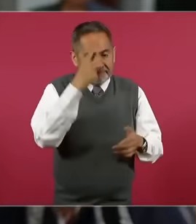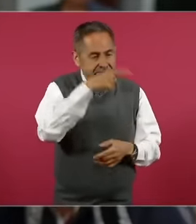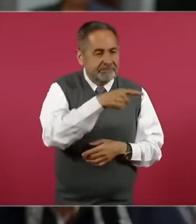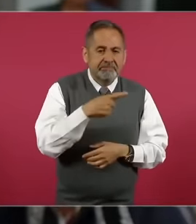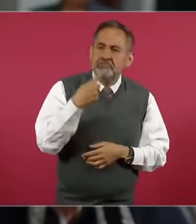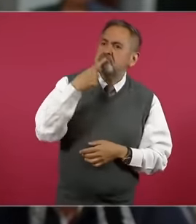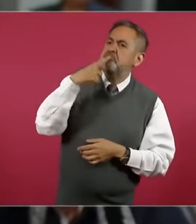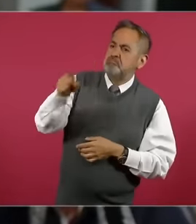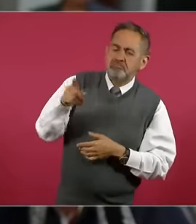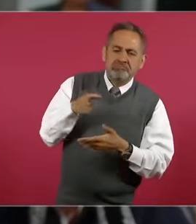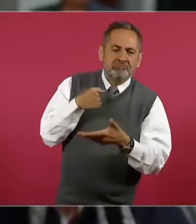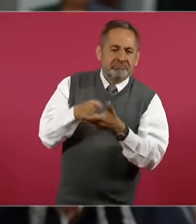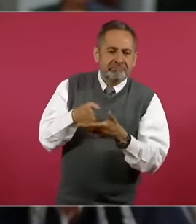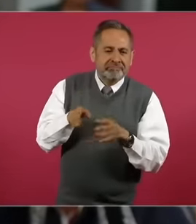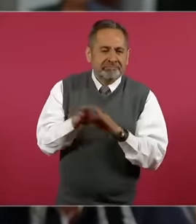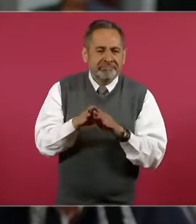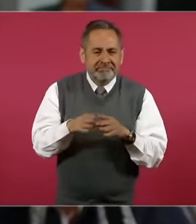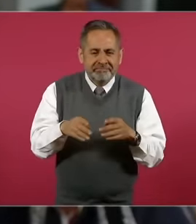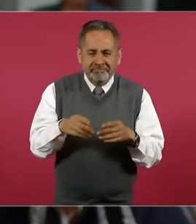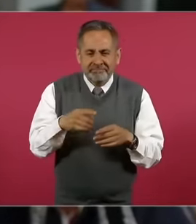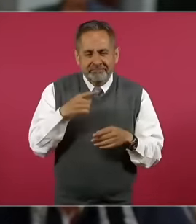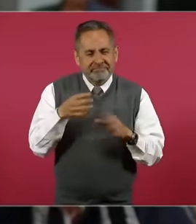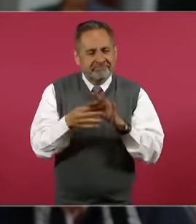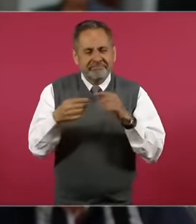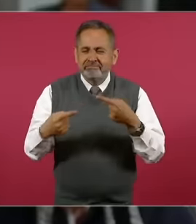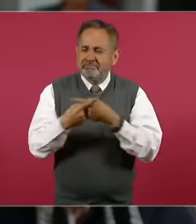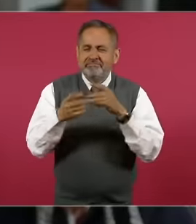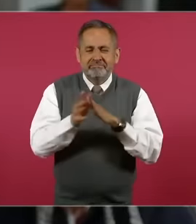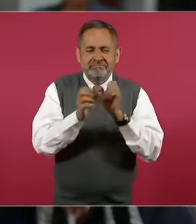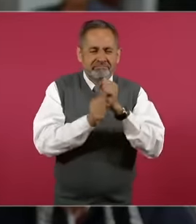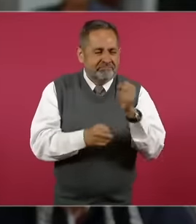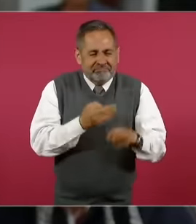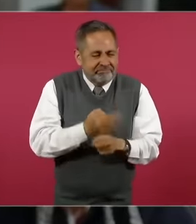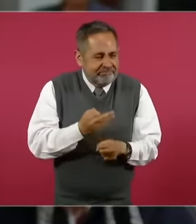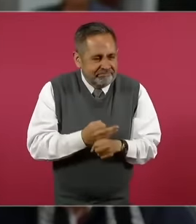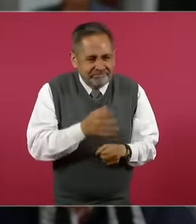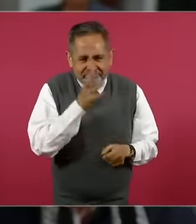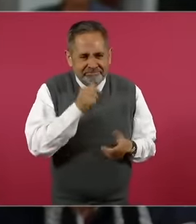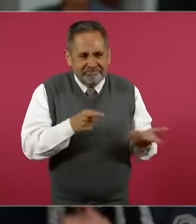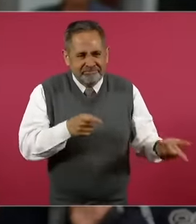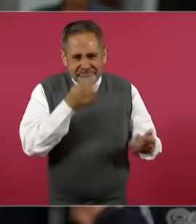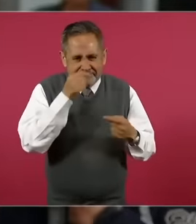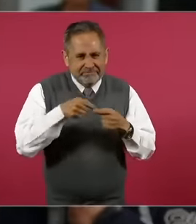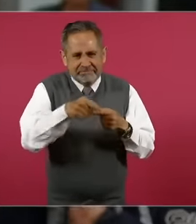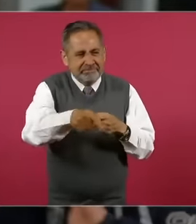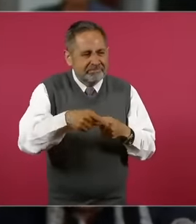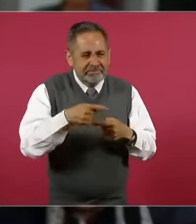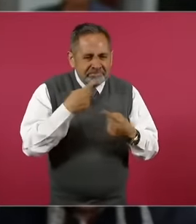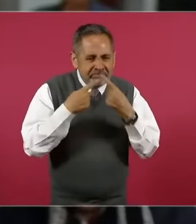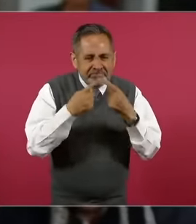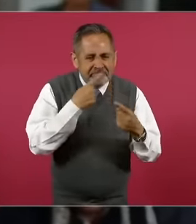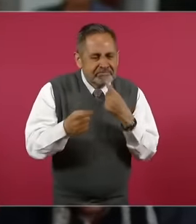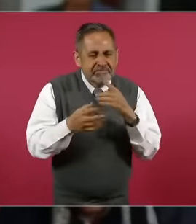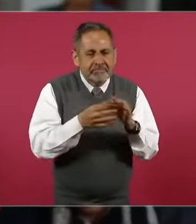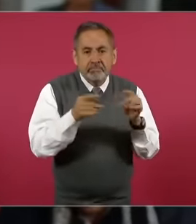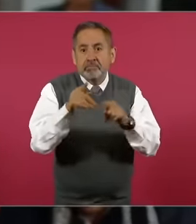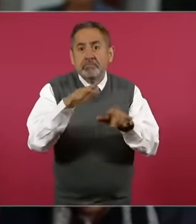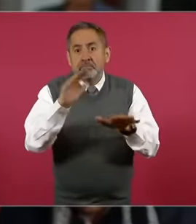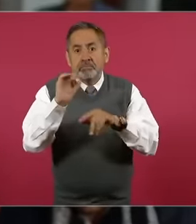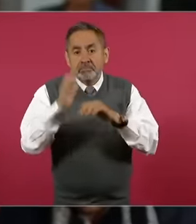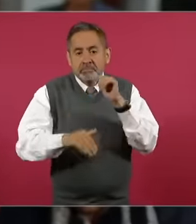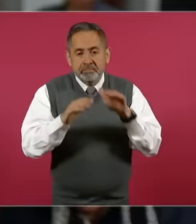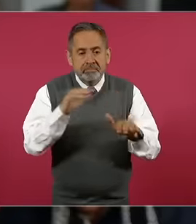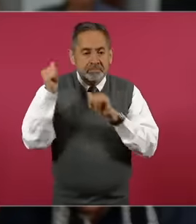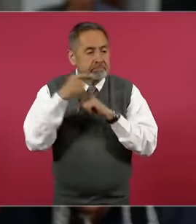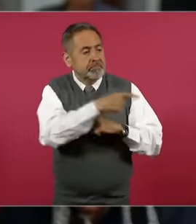una controversia constitucional que hoy, que en unos días será discutido. Cuando usted se vaya,